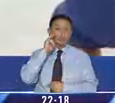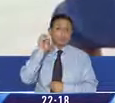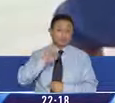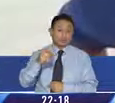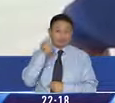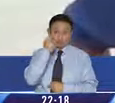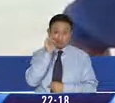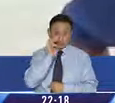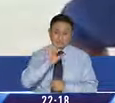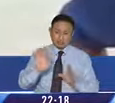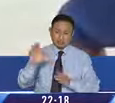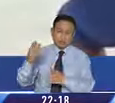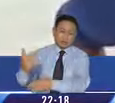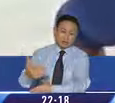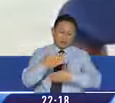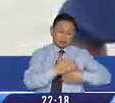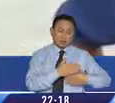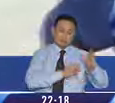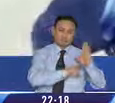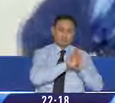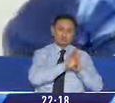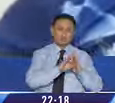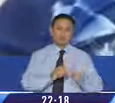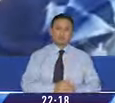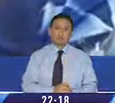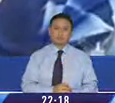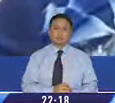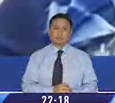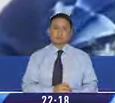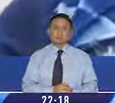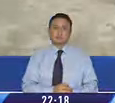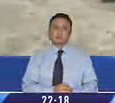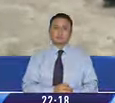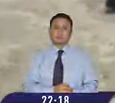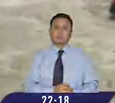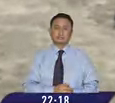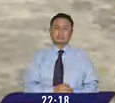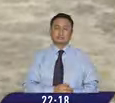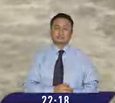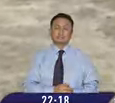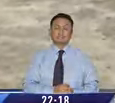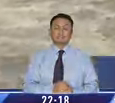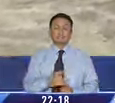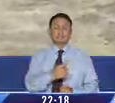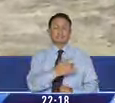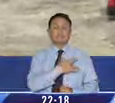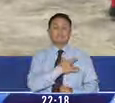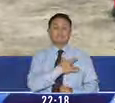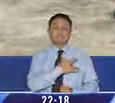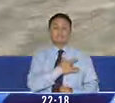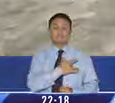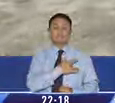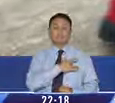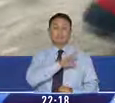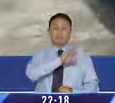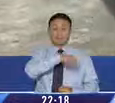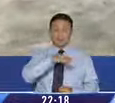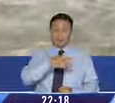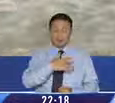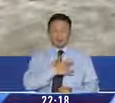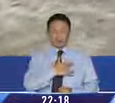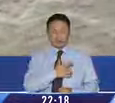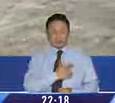metan en droga, en calle, sacarlos adelante y buscarle una válvula de escape por medio del fútbol, ¿no? Mucha tristeza se vio reflejado en los rostros de los